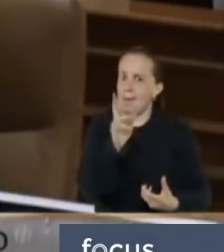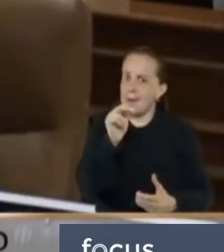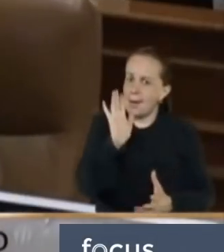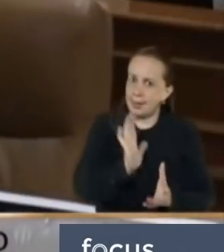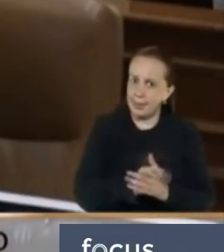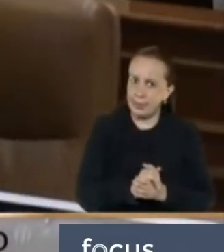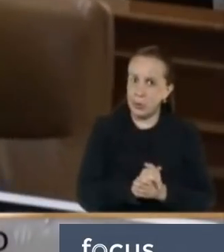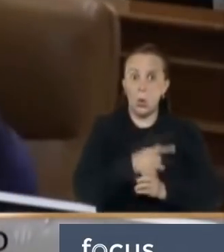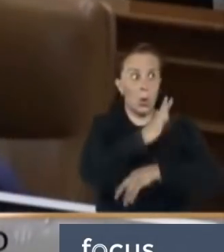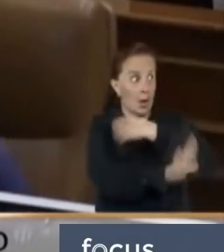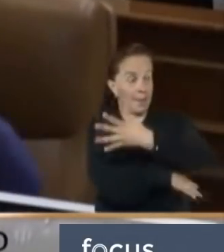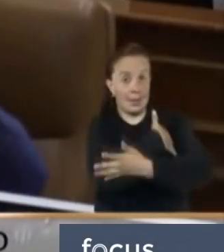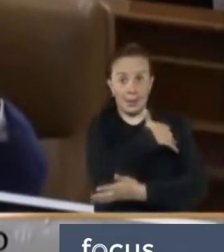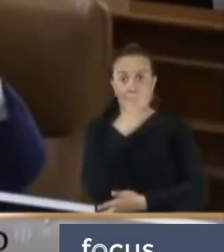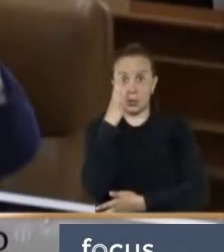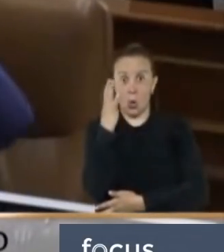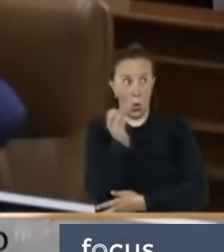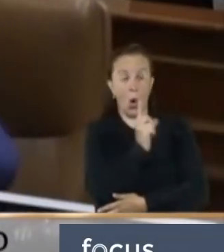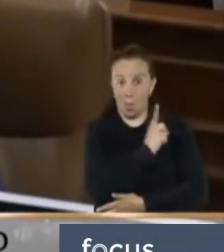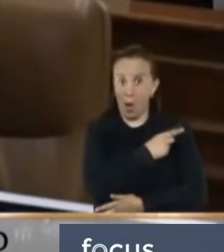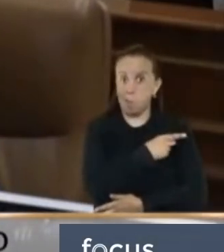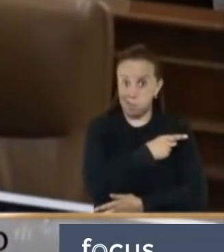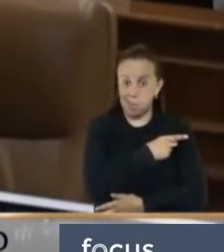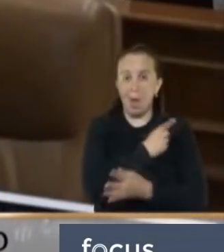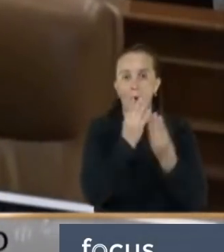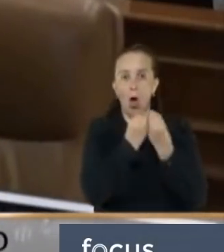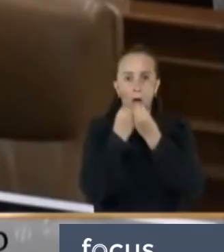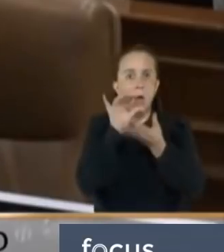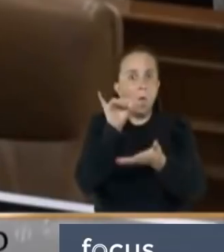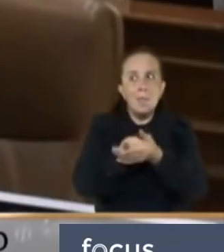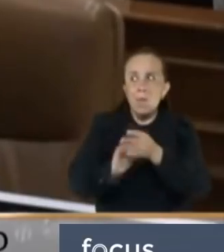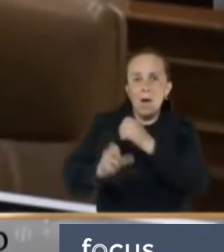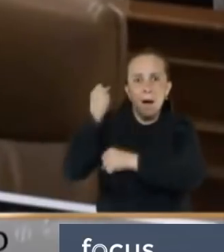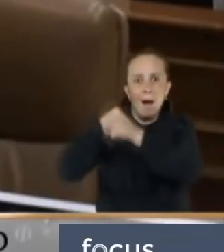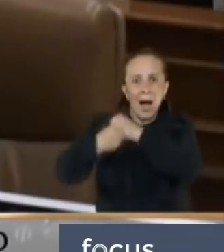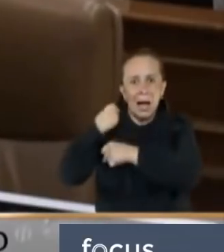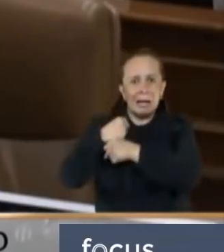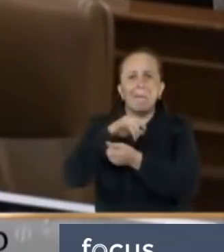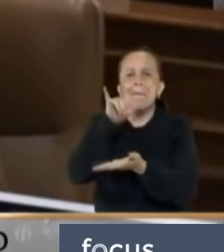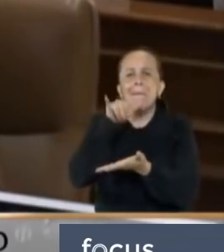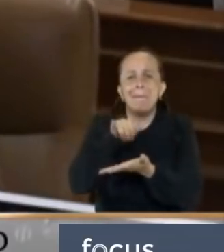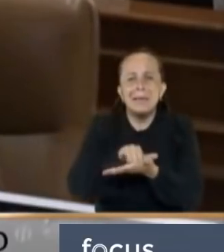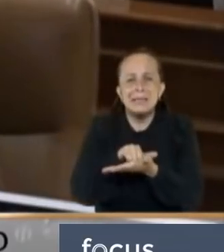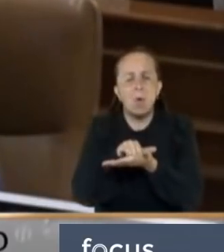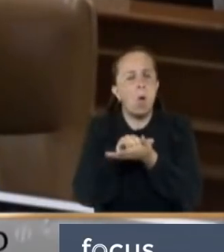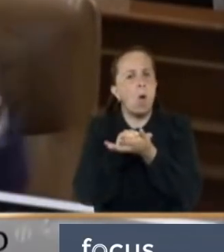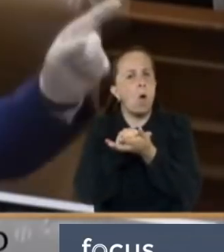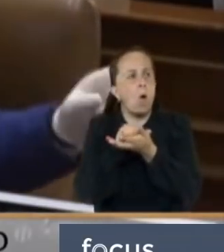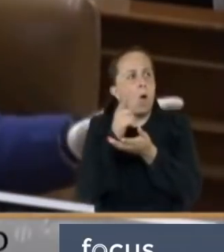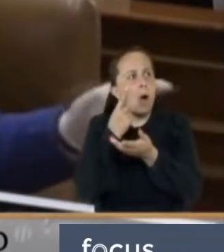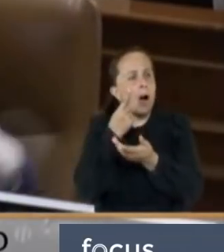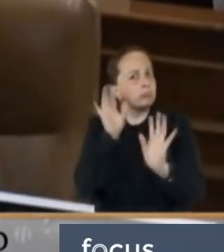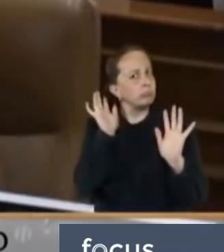señor ministro, quien también estuvo en ese consejo hace algunos años, se encontrase de sopetón con